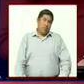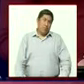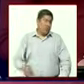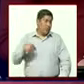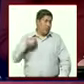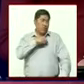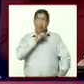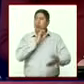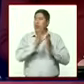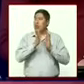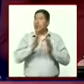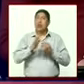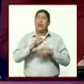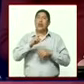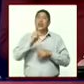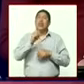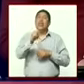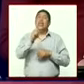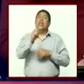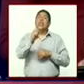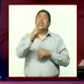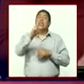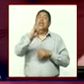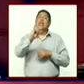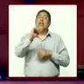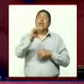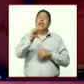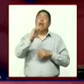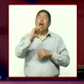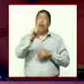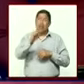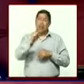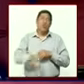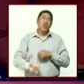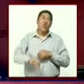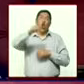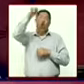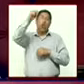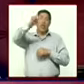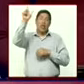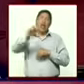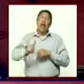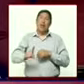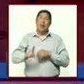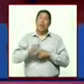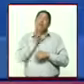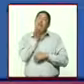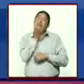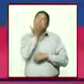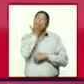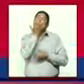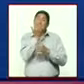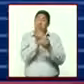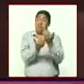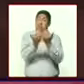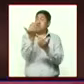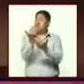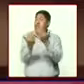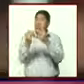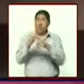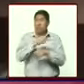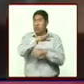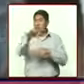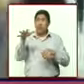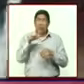Tenemos que hablar ahora de Ixiamas, que está ubicado en el norte del departamento de La Paz, porque por la quema de pastizales en haciendas de esta